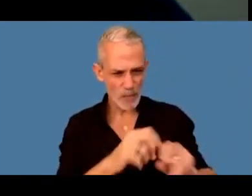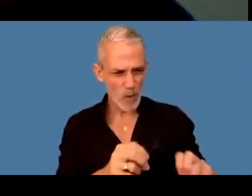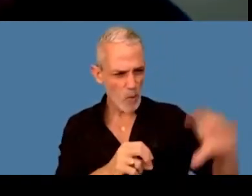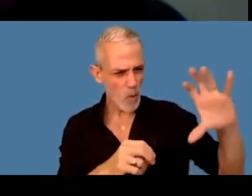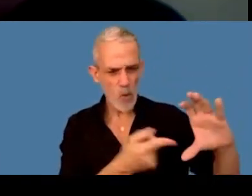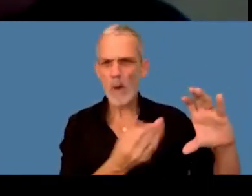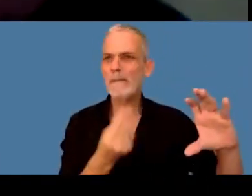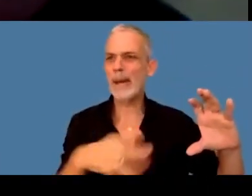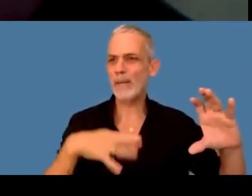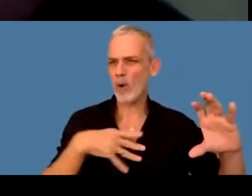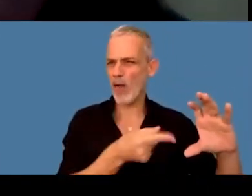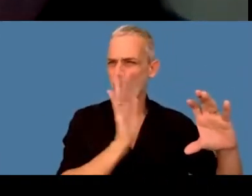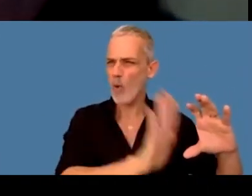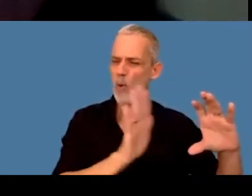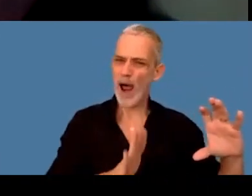por el otro. ¿Es así?